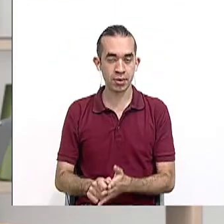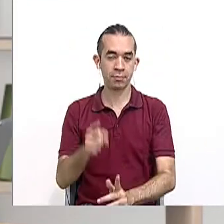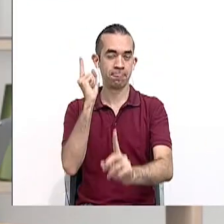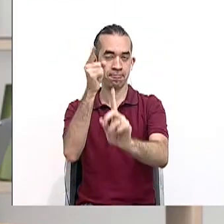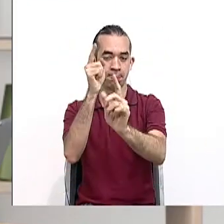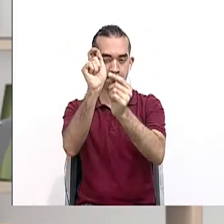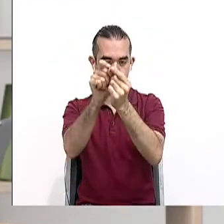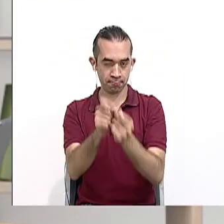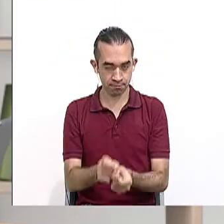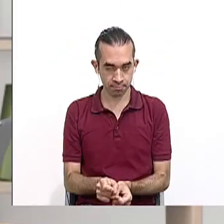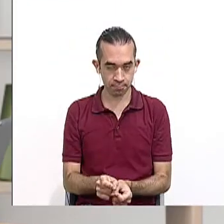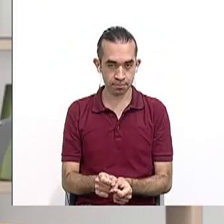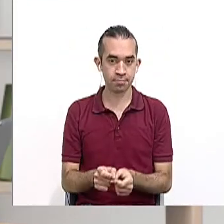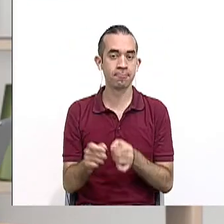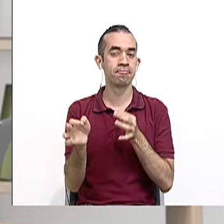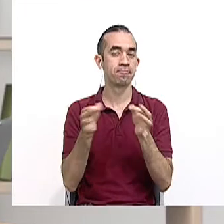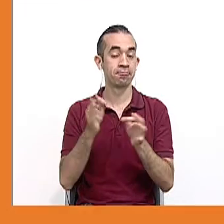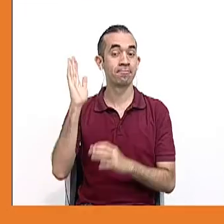siguiente presentación.